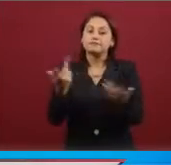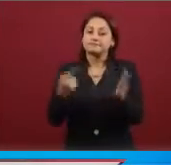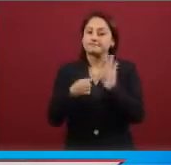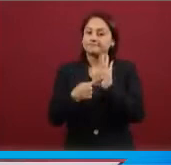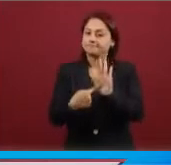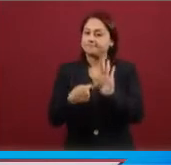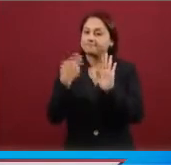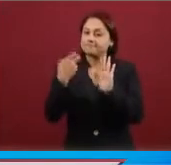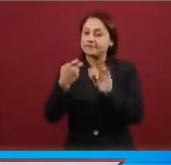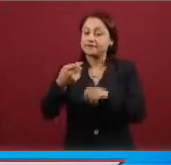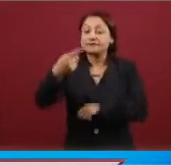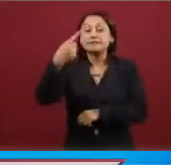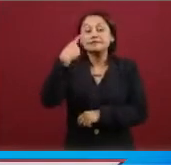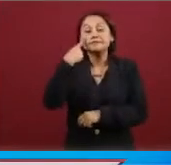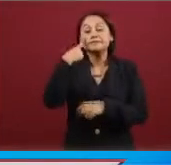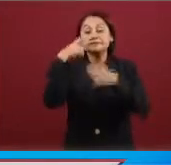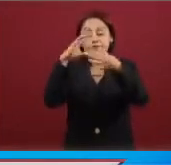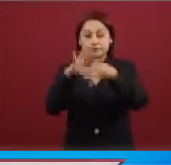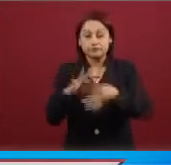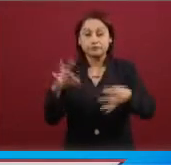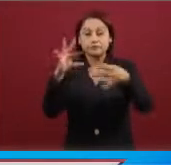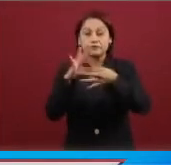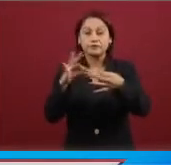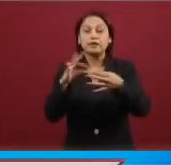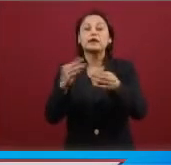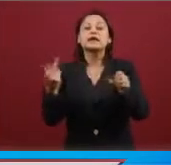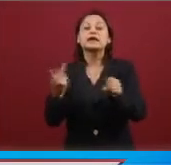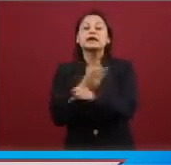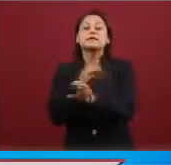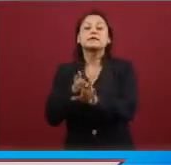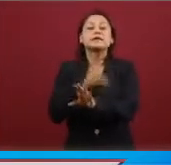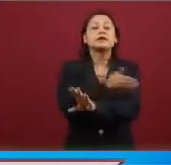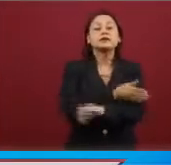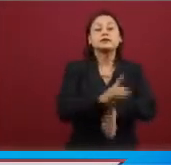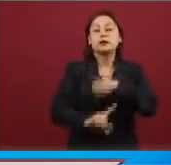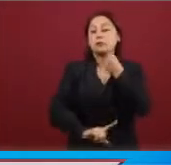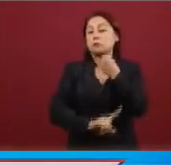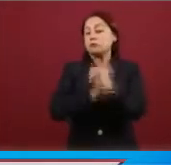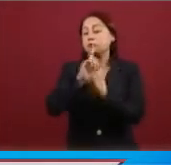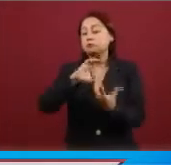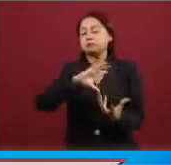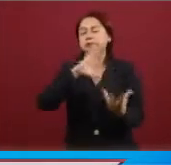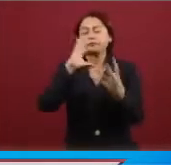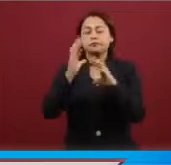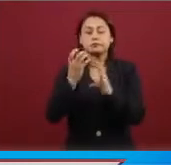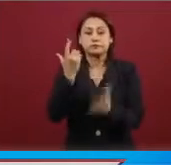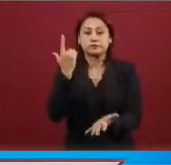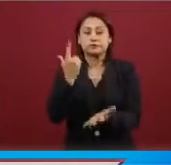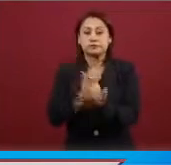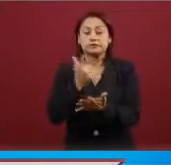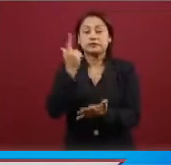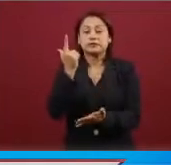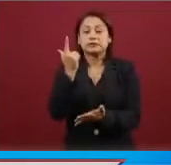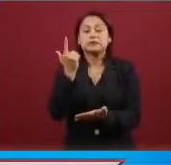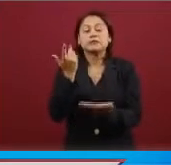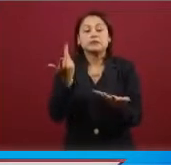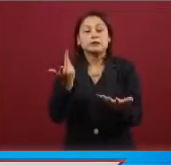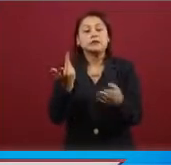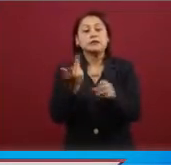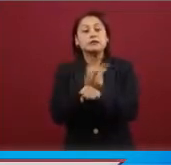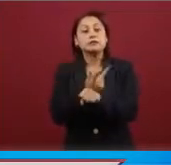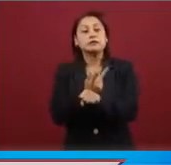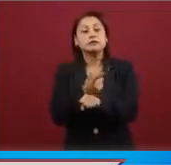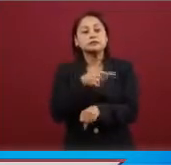y empresas, y se estima un costo de 110.000 millones de pesos, según informó inicialmente Cedillo. A la fecha son más de 2 billones la deuda